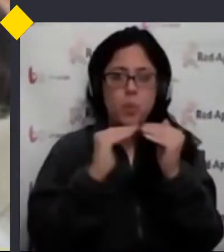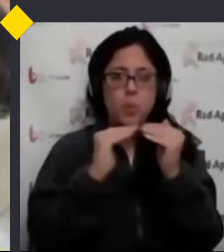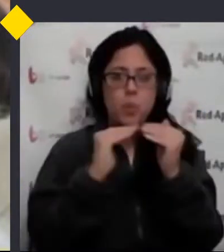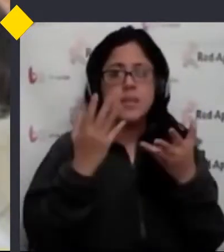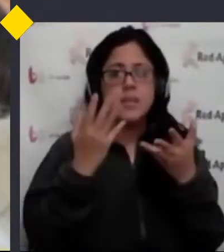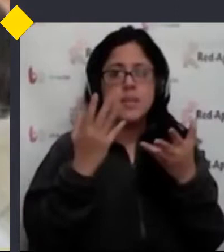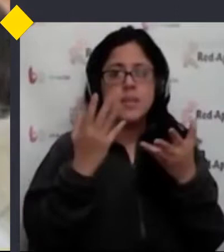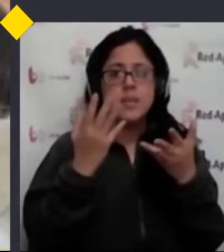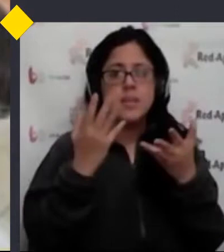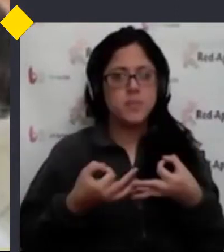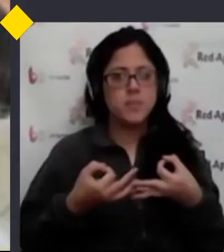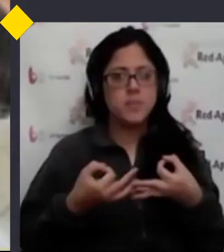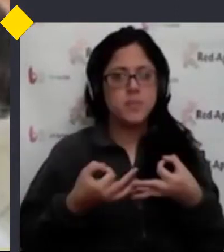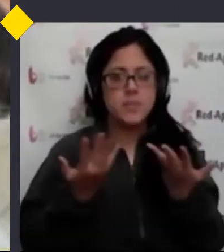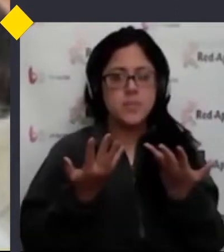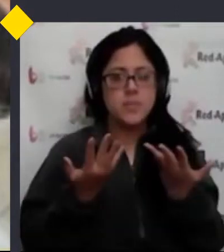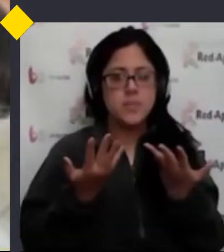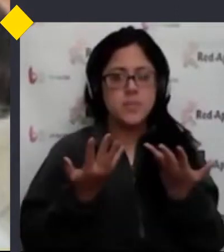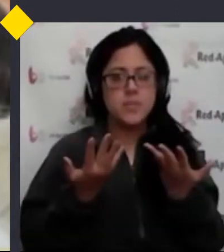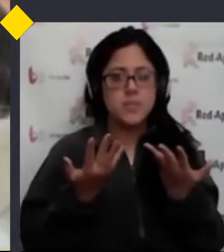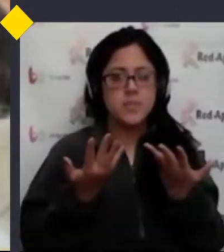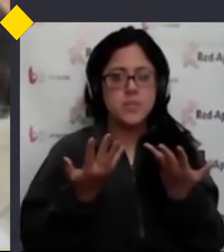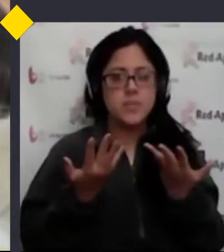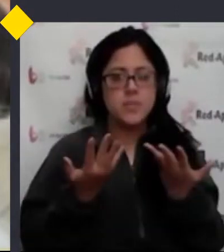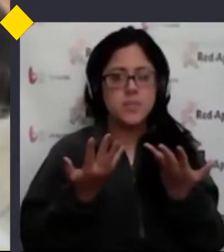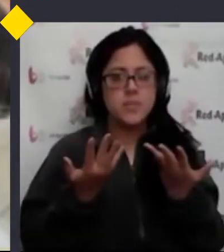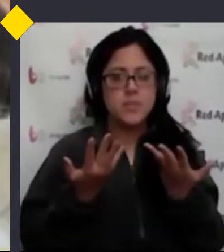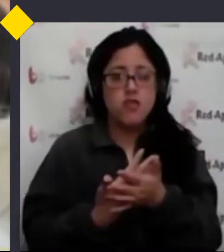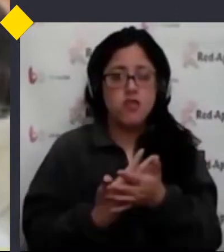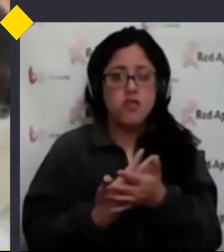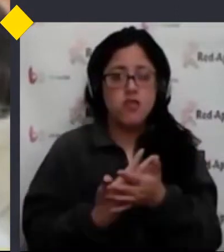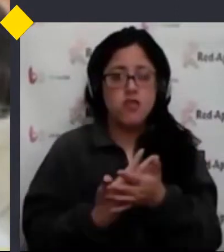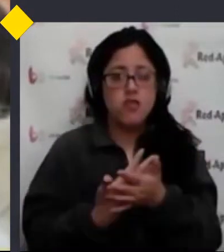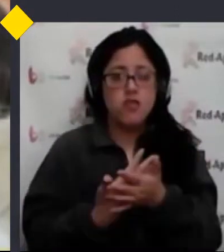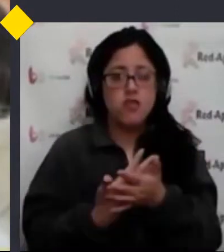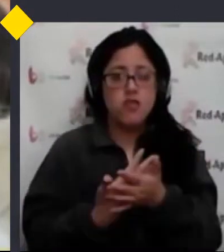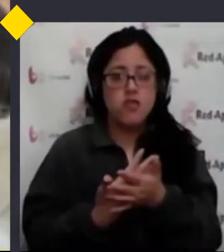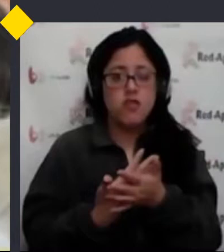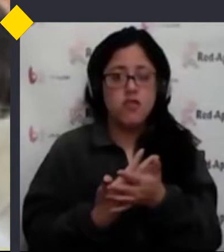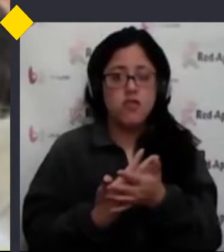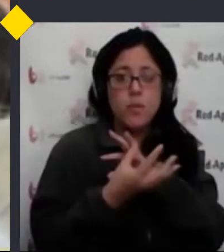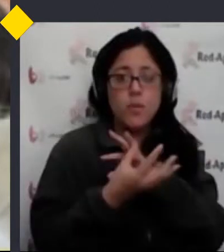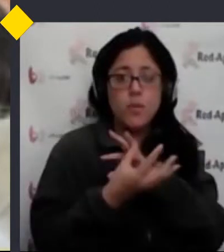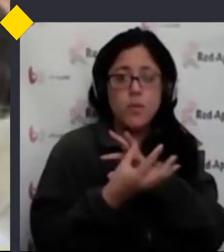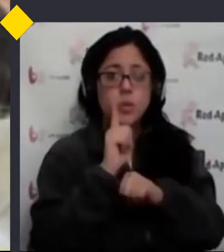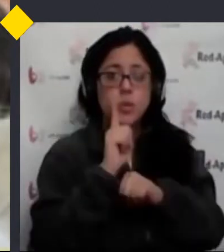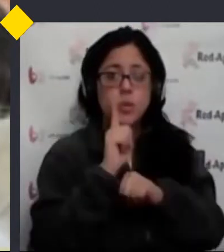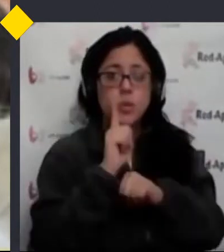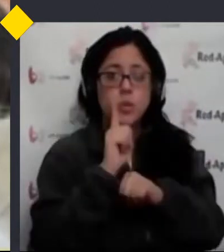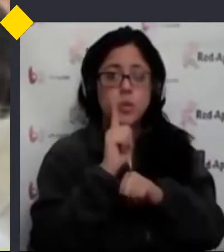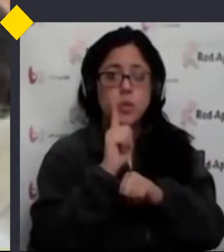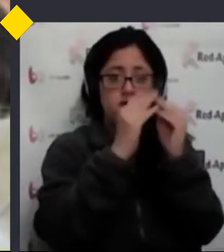creo yo, para hombres y mujeres al día de hoy. Esta forma que tenemos ahora de teletrabajar